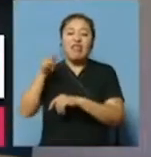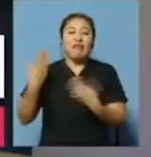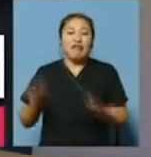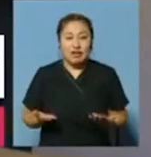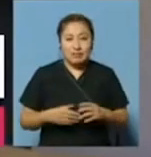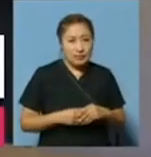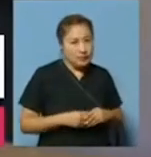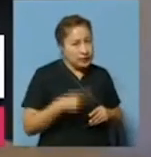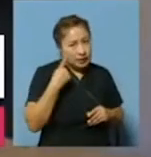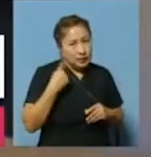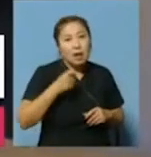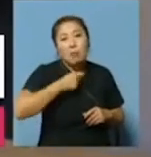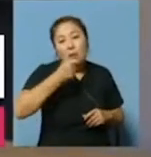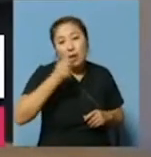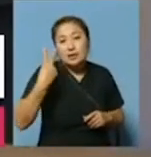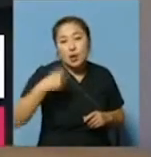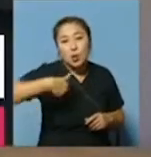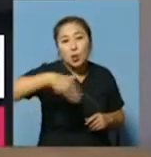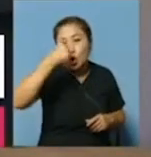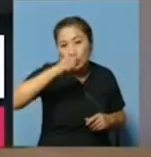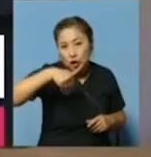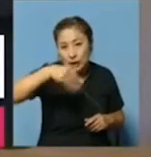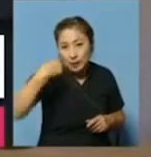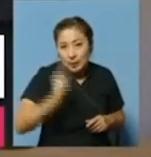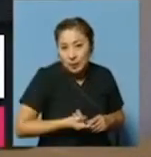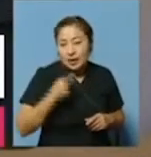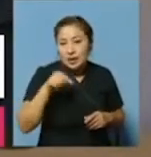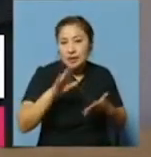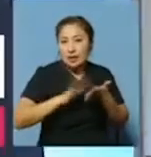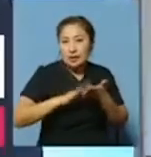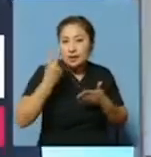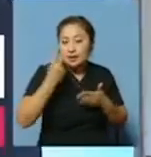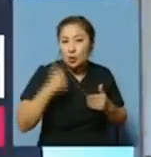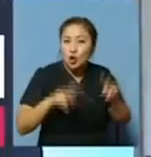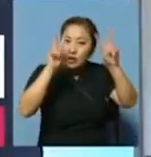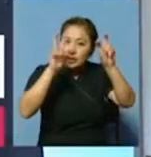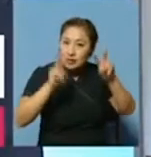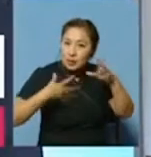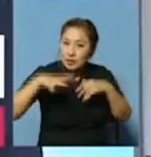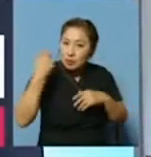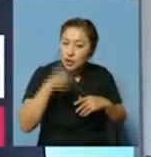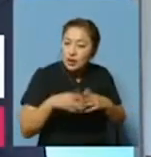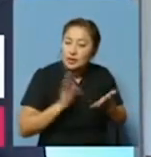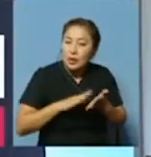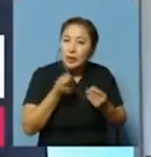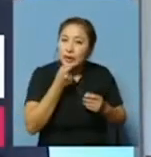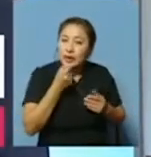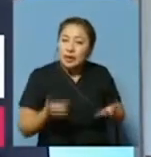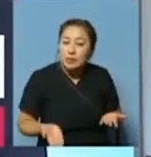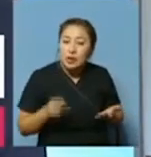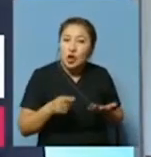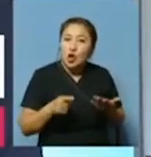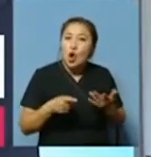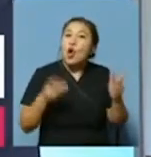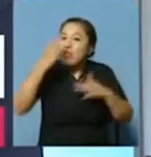ahora se viene el segundo debate no el próximo domingo en el segundo hay temas muy importantes no que van